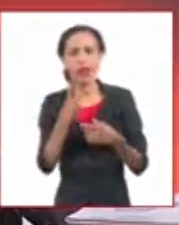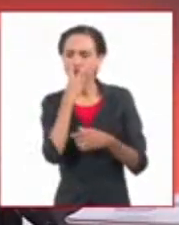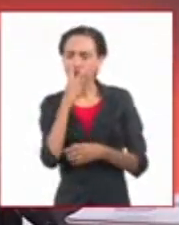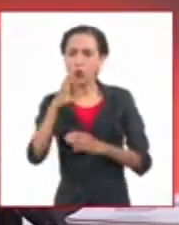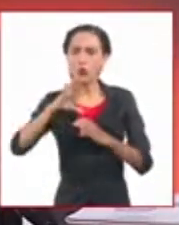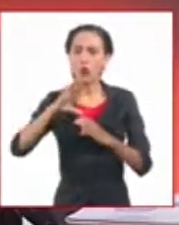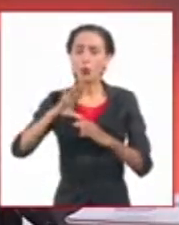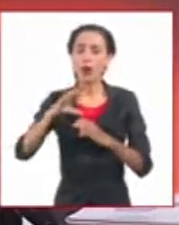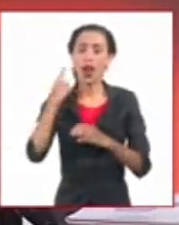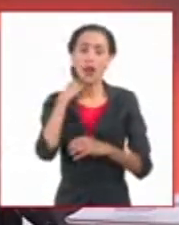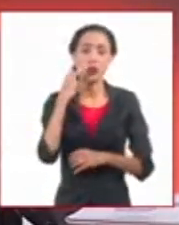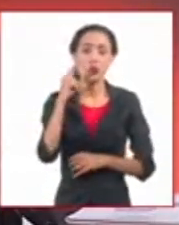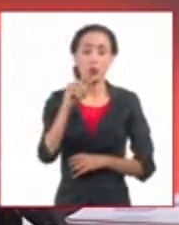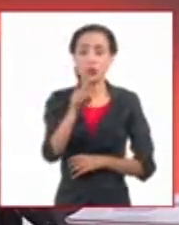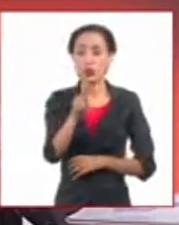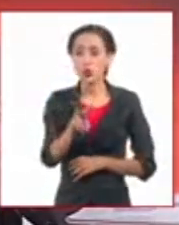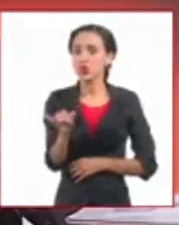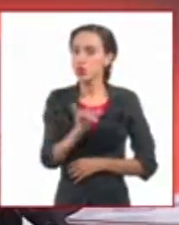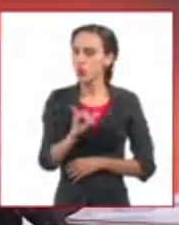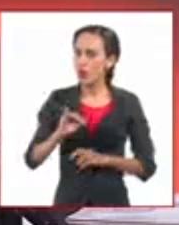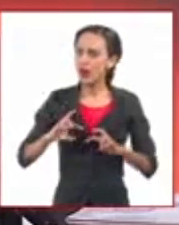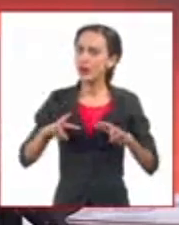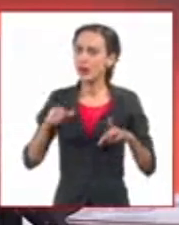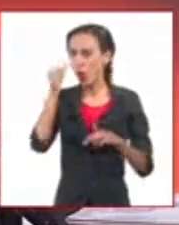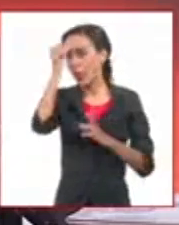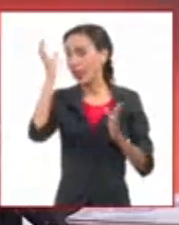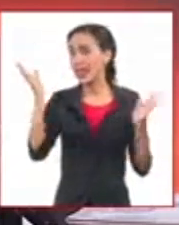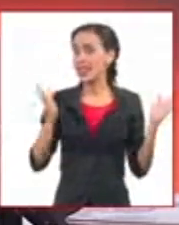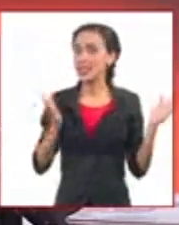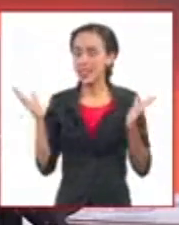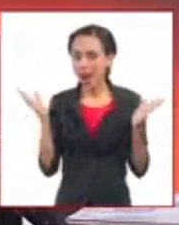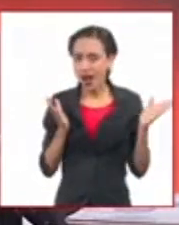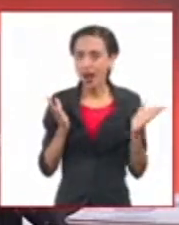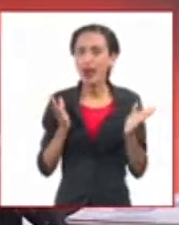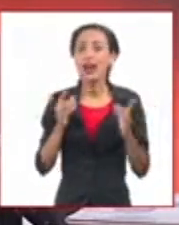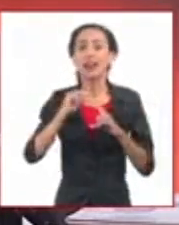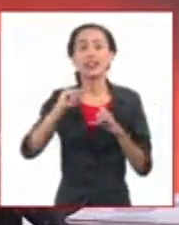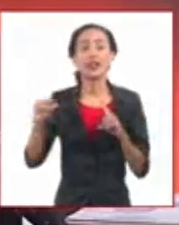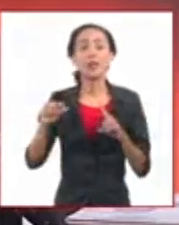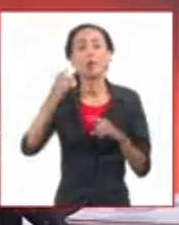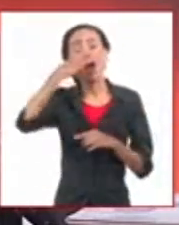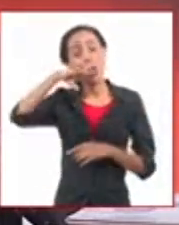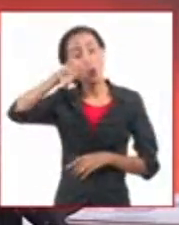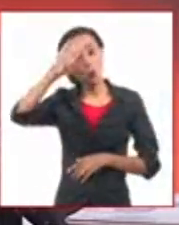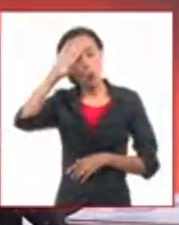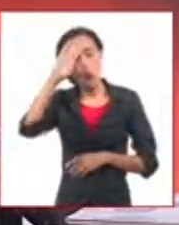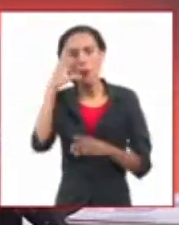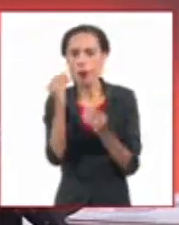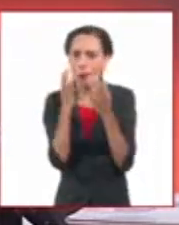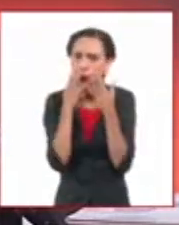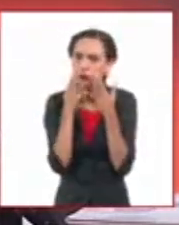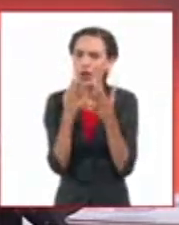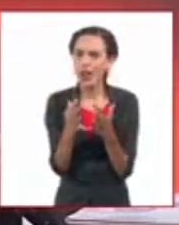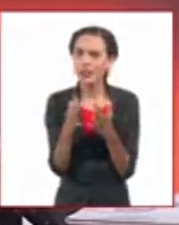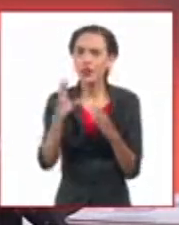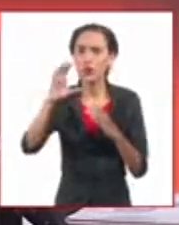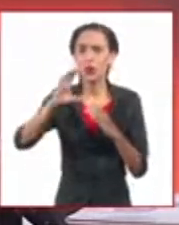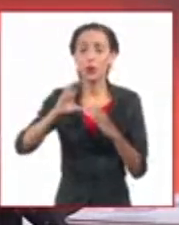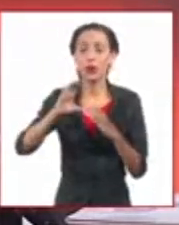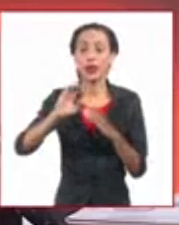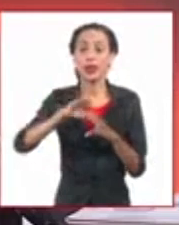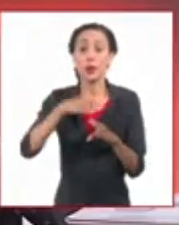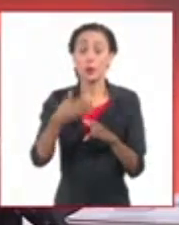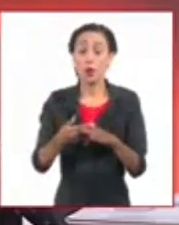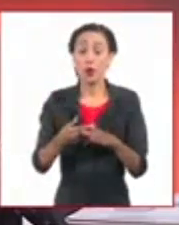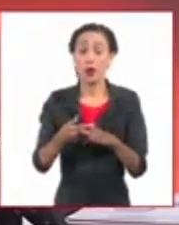de indias se les repitió que el tema cumbre el tema cuba era importante para esa cumbre y llegar a panamá en el año